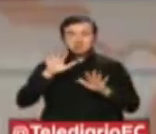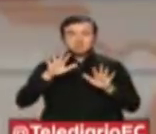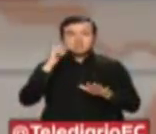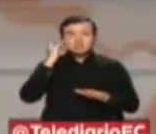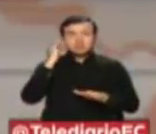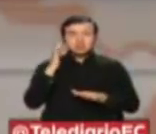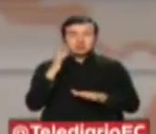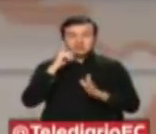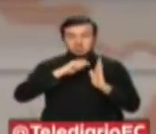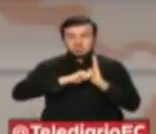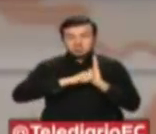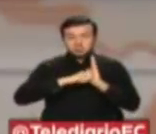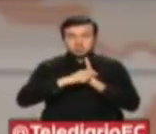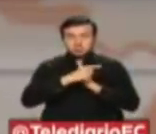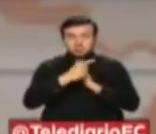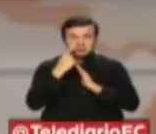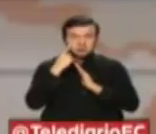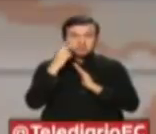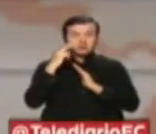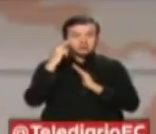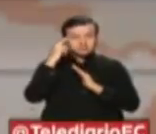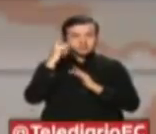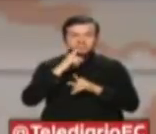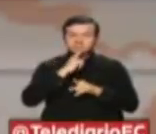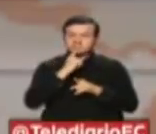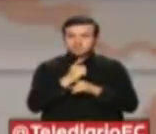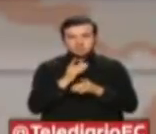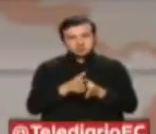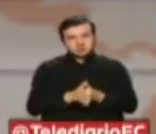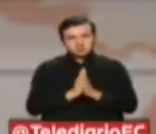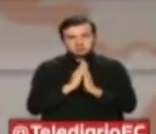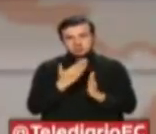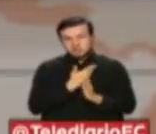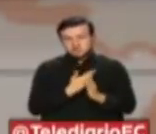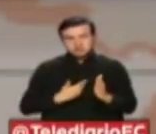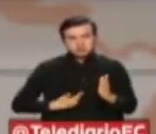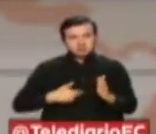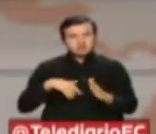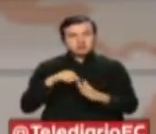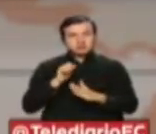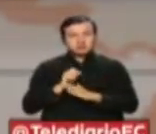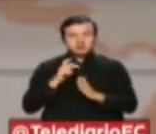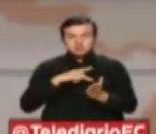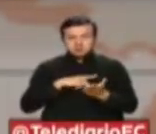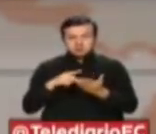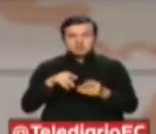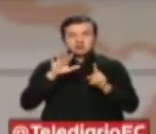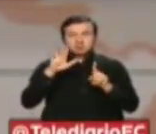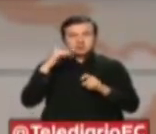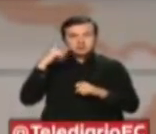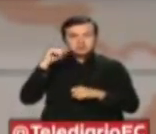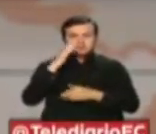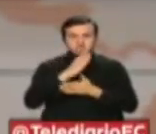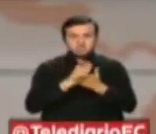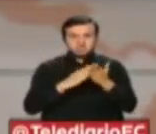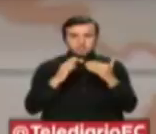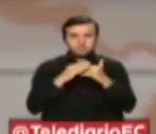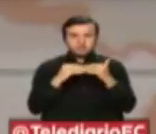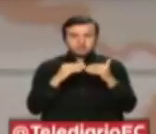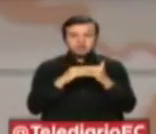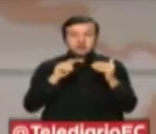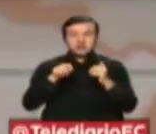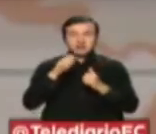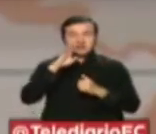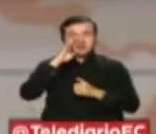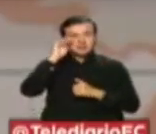días del señor contralor nos dio la razón y pidió a la presidencia de la república- que pague 6 millones y medio de dólares a gamavisión